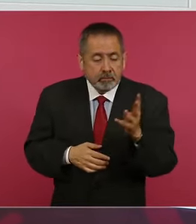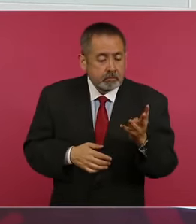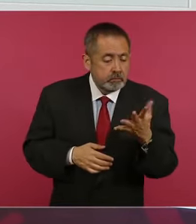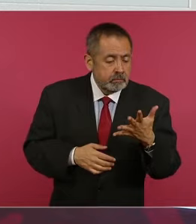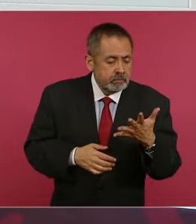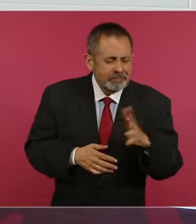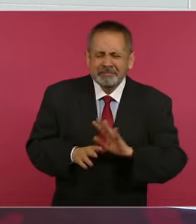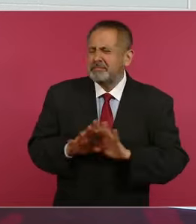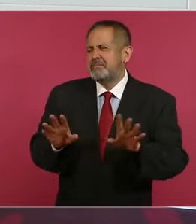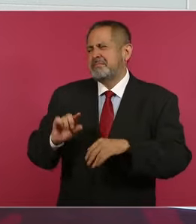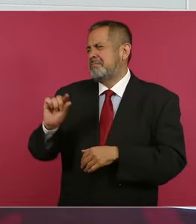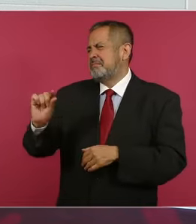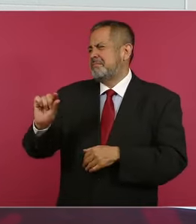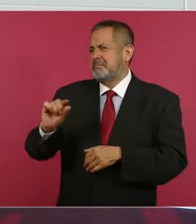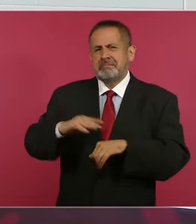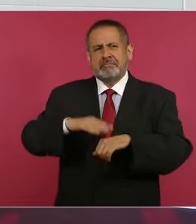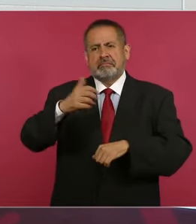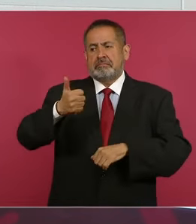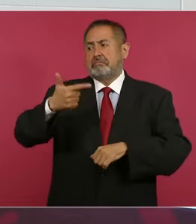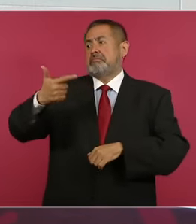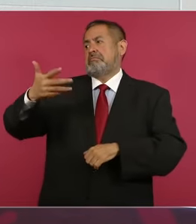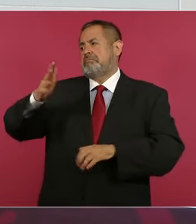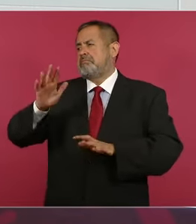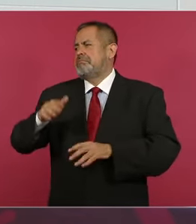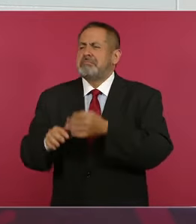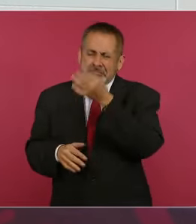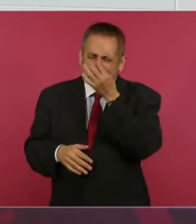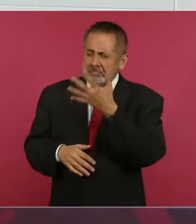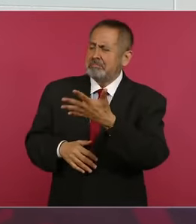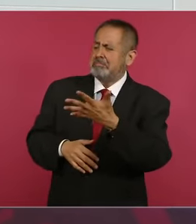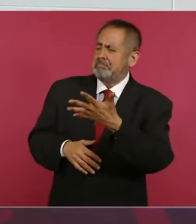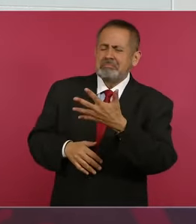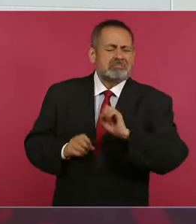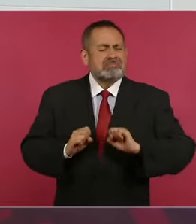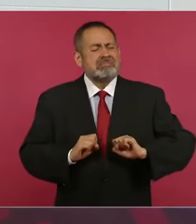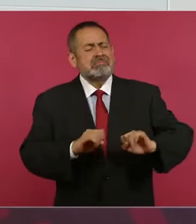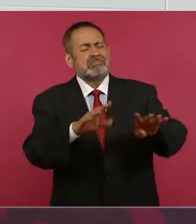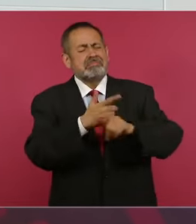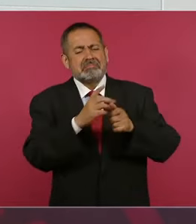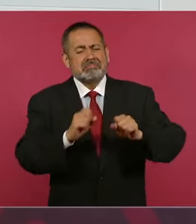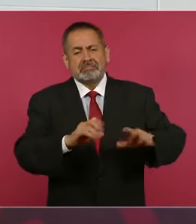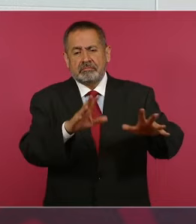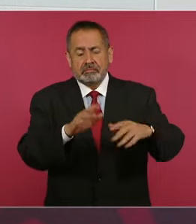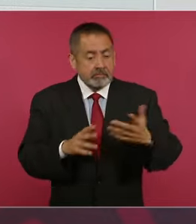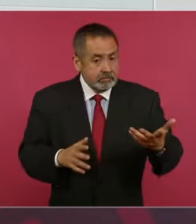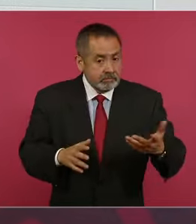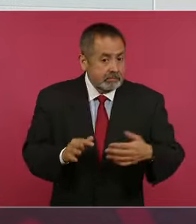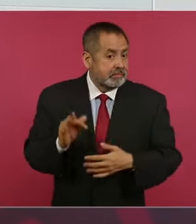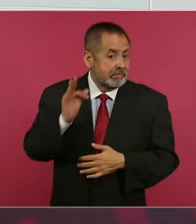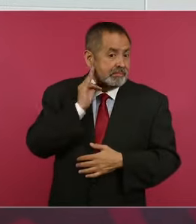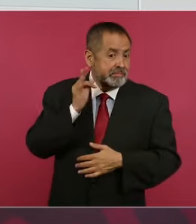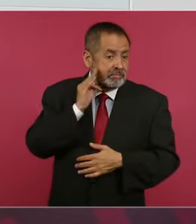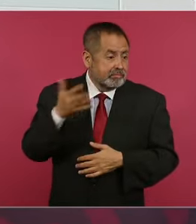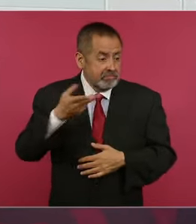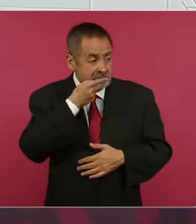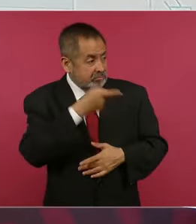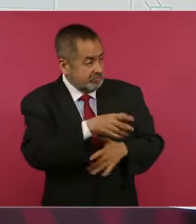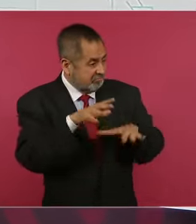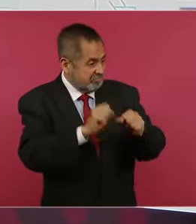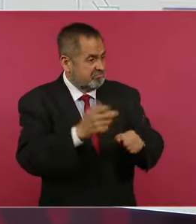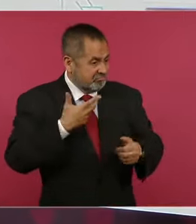más de 5 armas de fuego, como lo había presentado la fiscalía. Y el